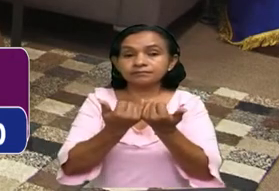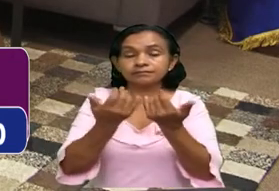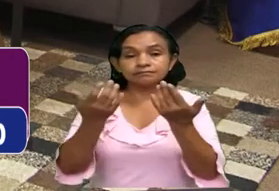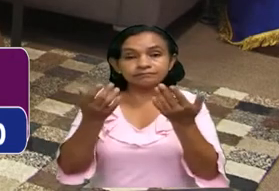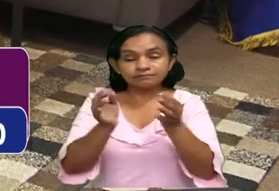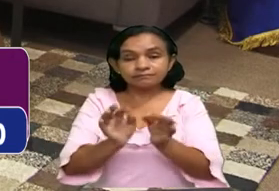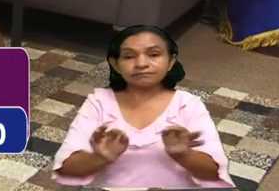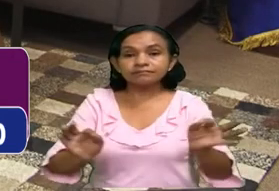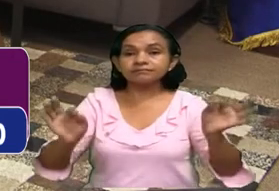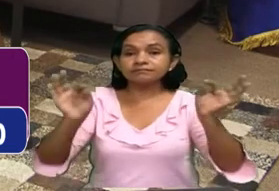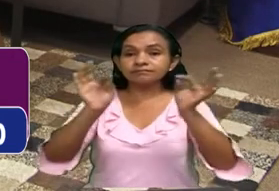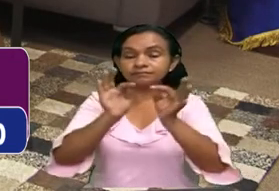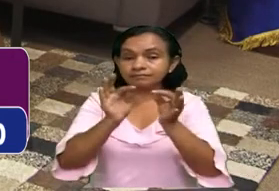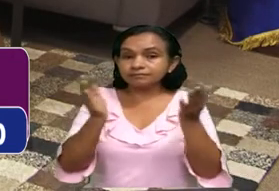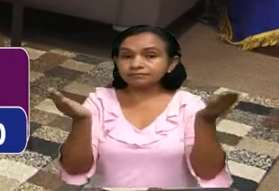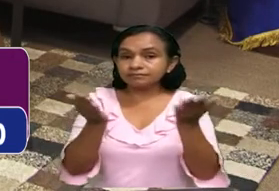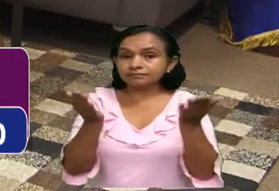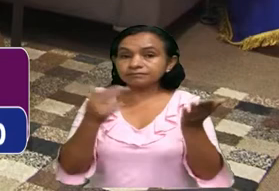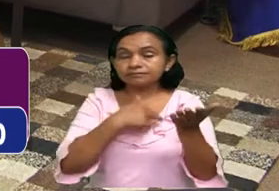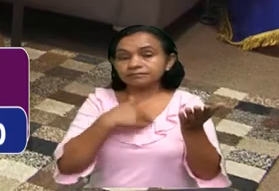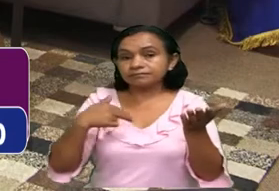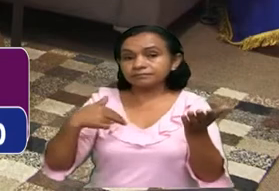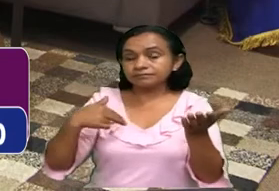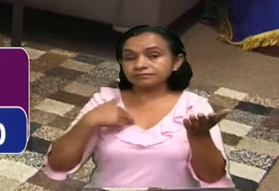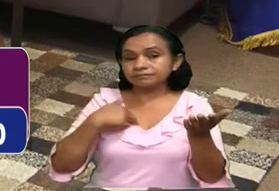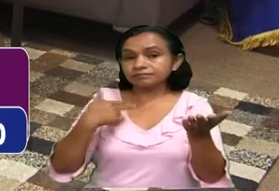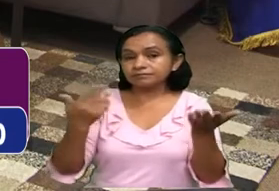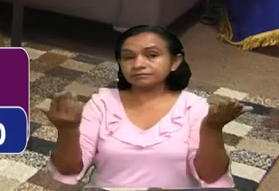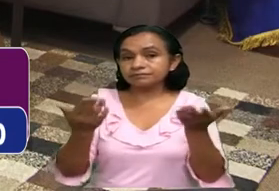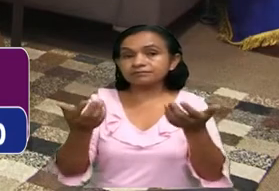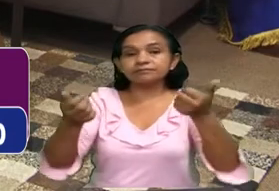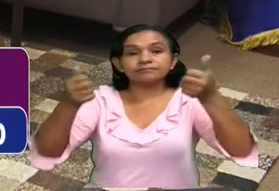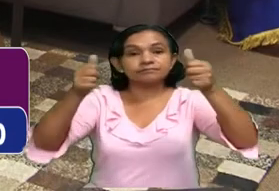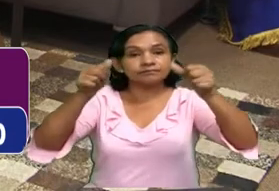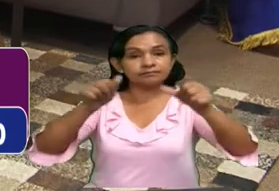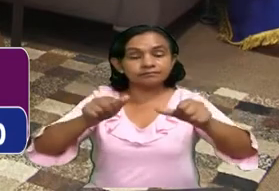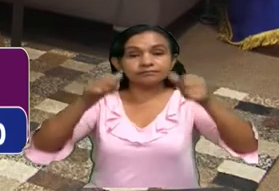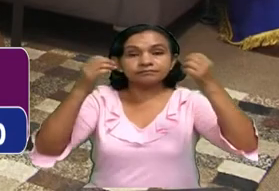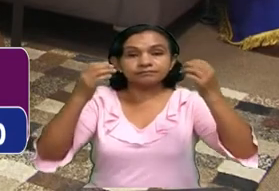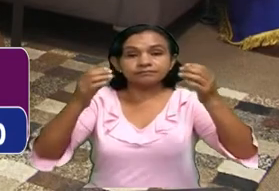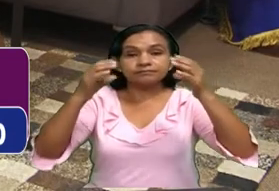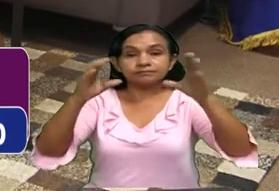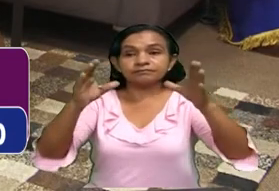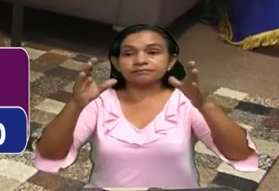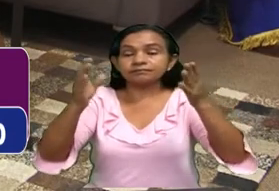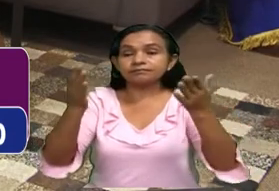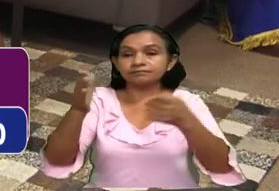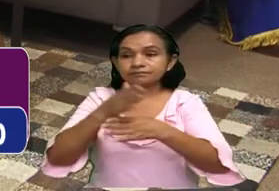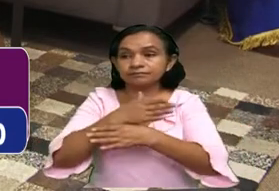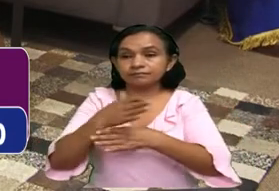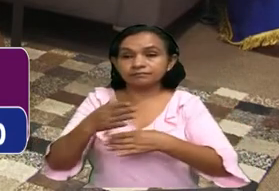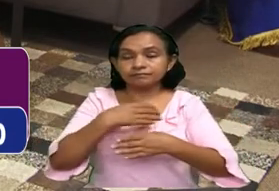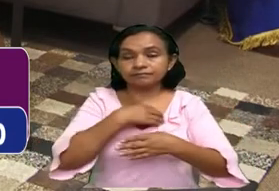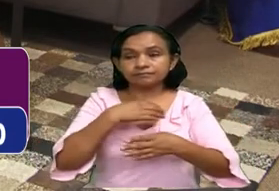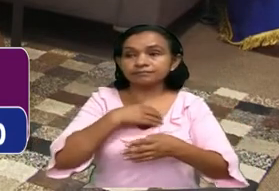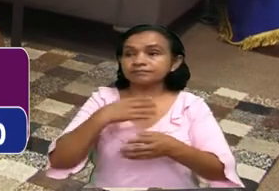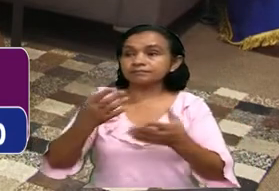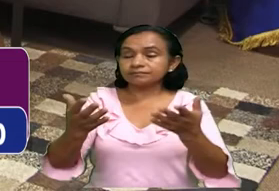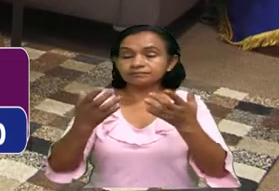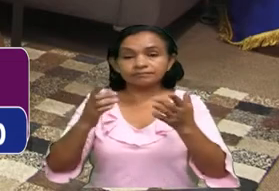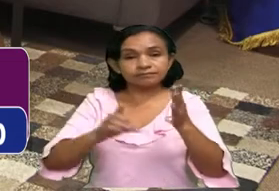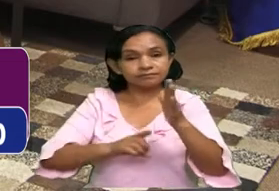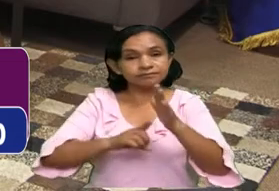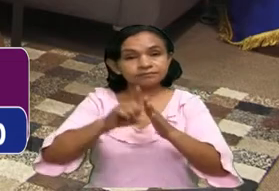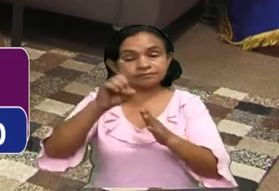intensivo, que lógicamente tendrán que darse de acuerdo a las condiciones y a las realidades donde se quieran